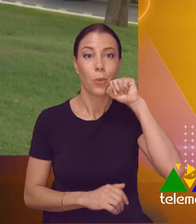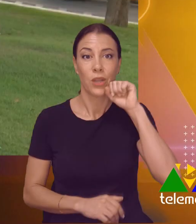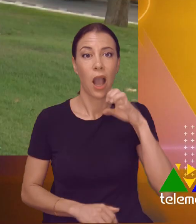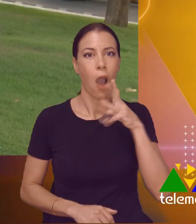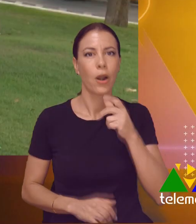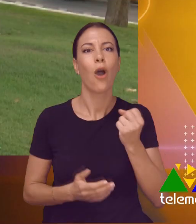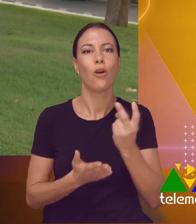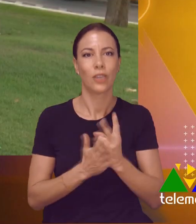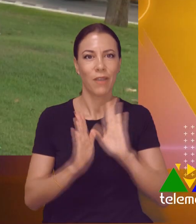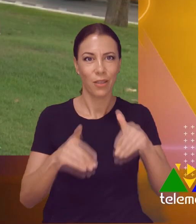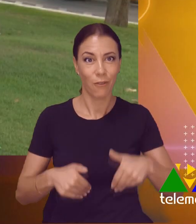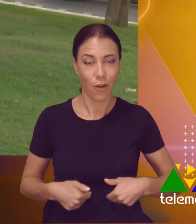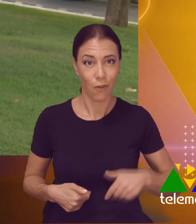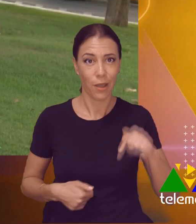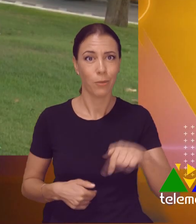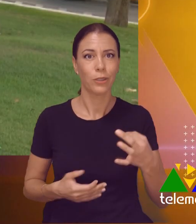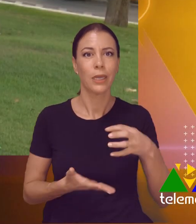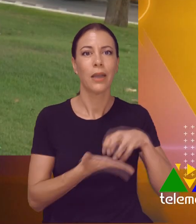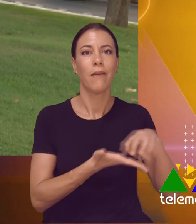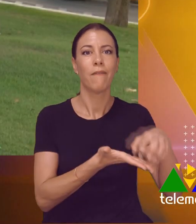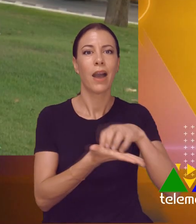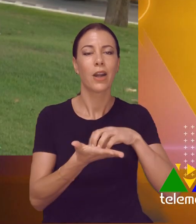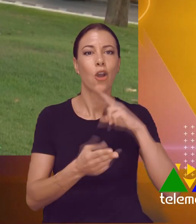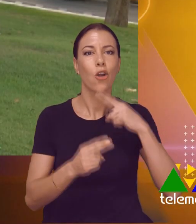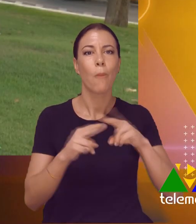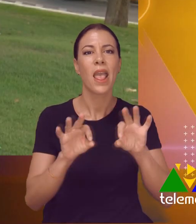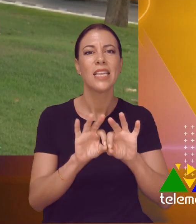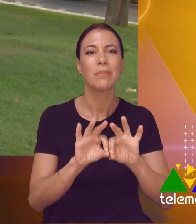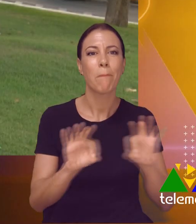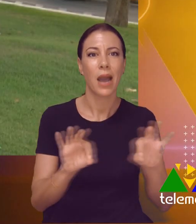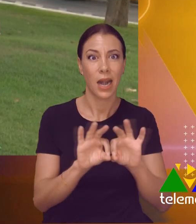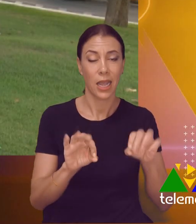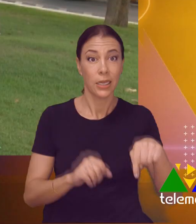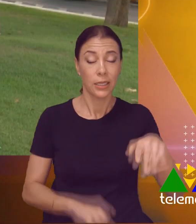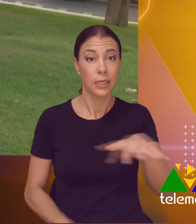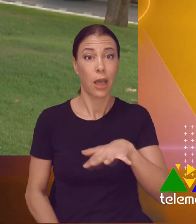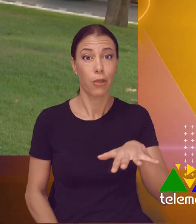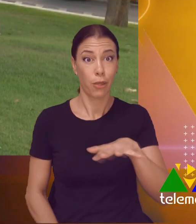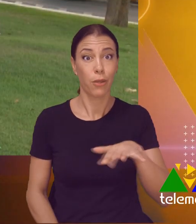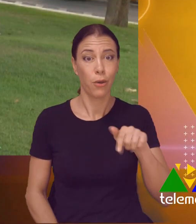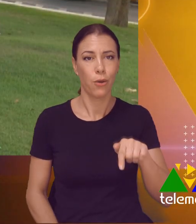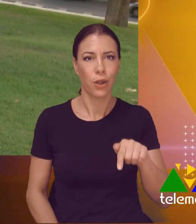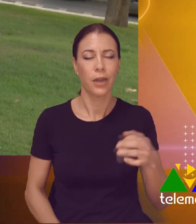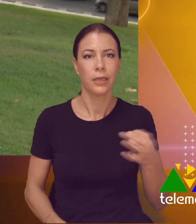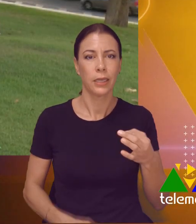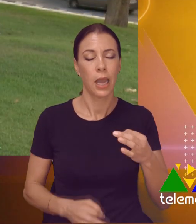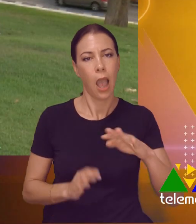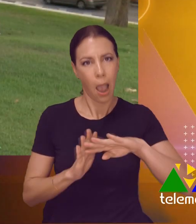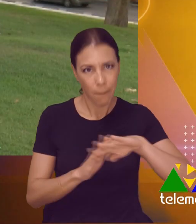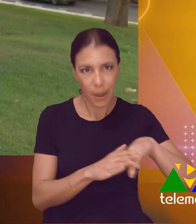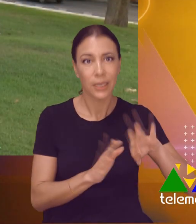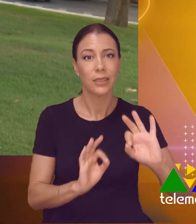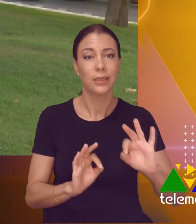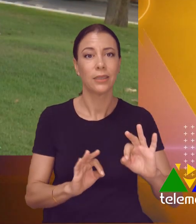Hoy vamos a retomar desde nuestra alquería el barrio de La Esparraguera, una zona que acogía, como decíamos,